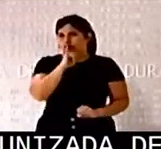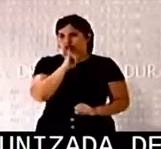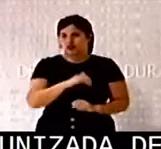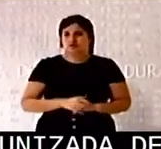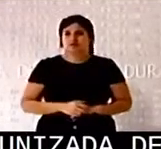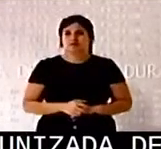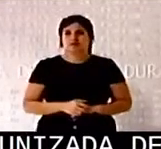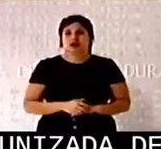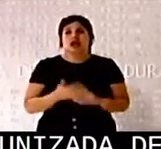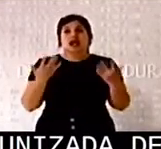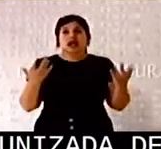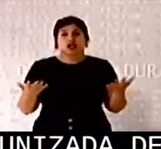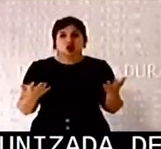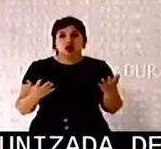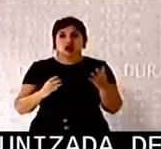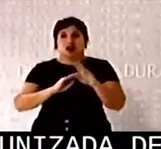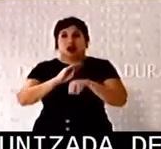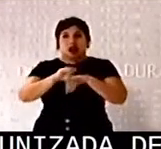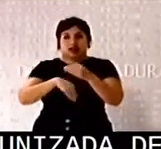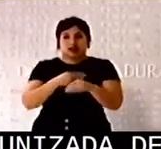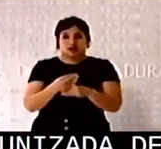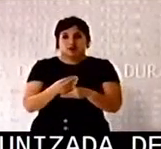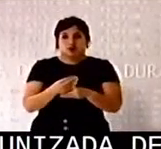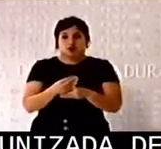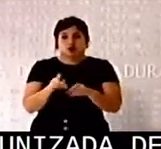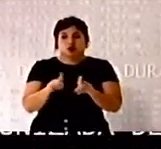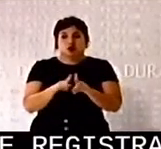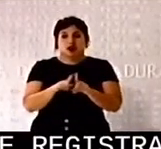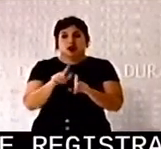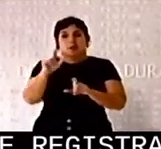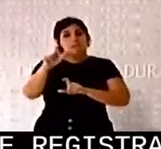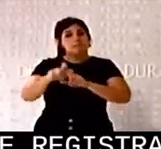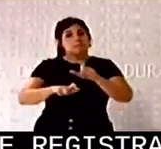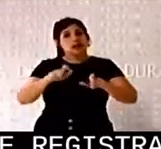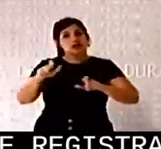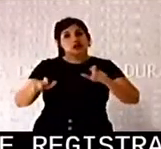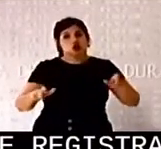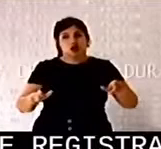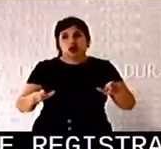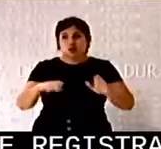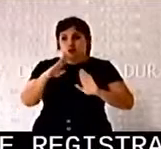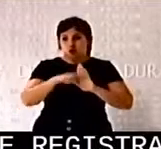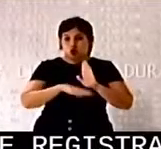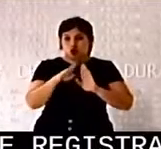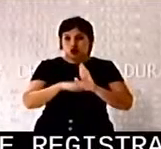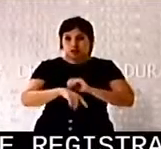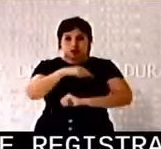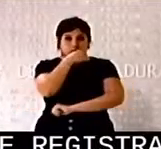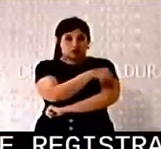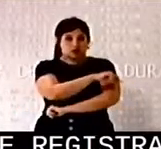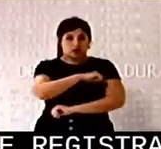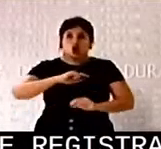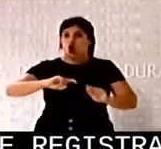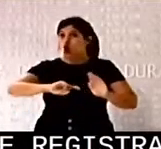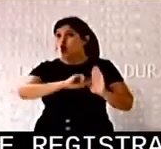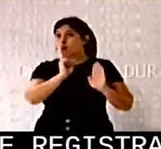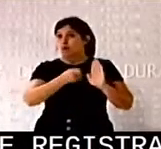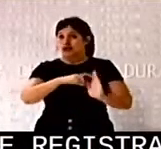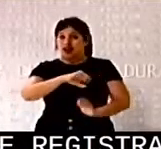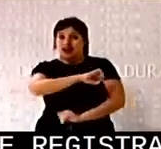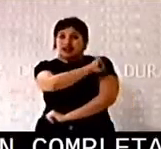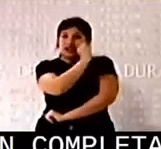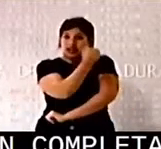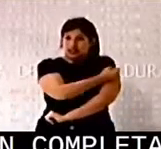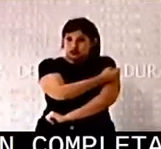se cuentan, cuando se registran los pacientes con programa de vacunación completa, si